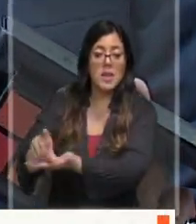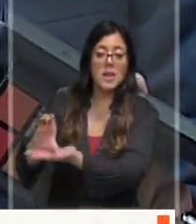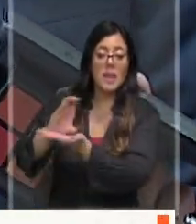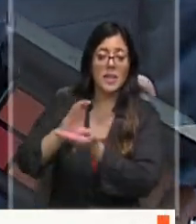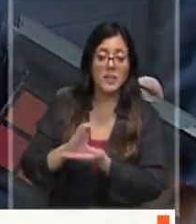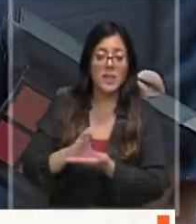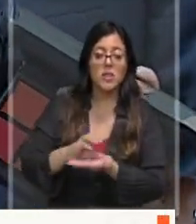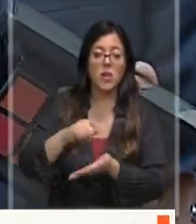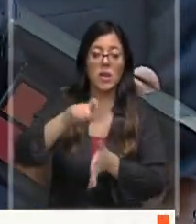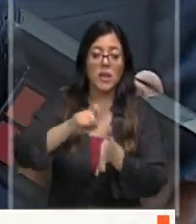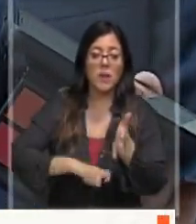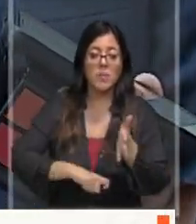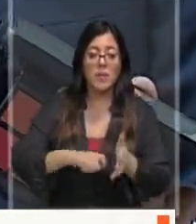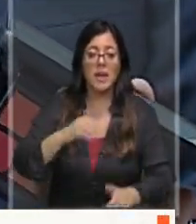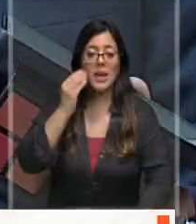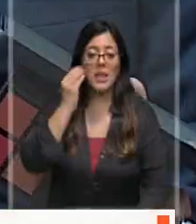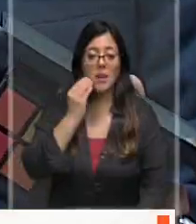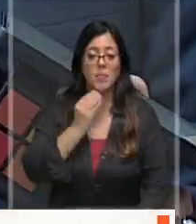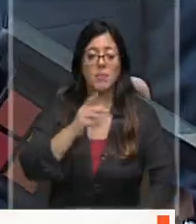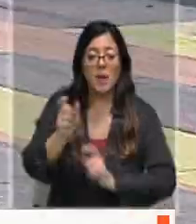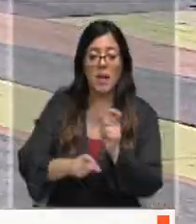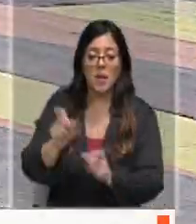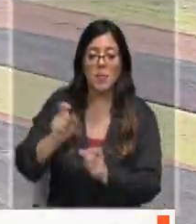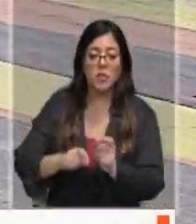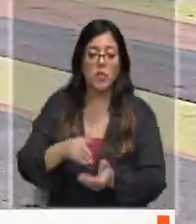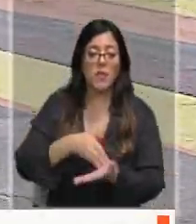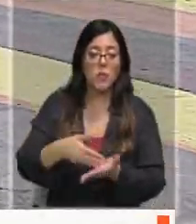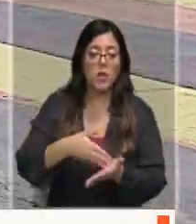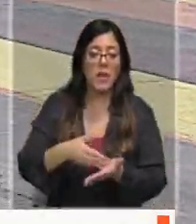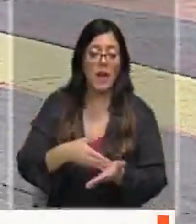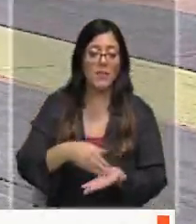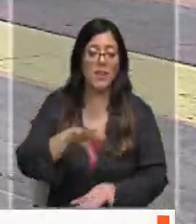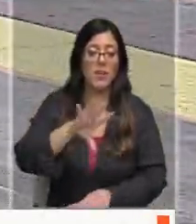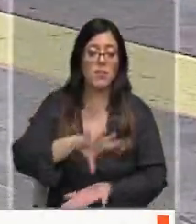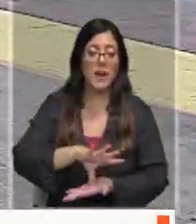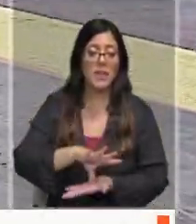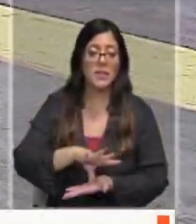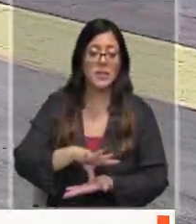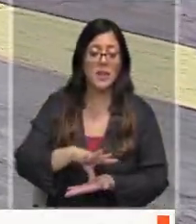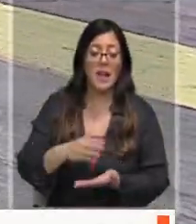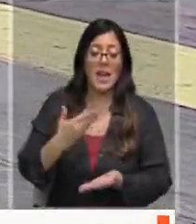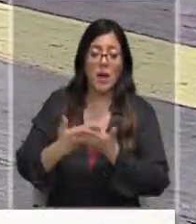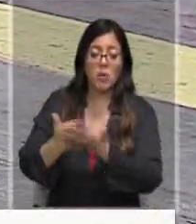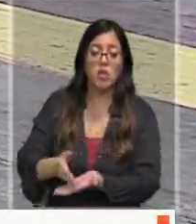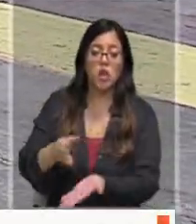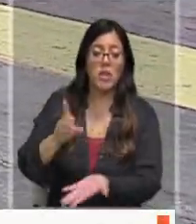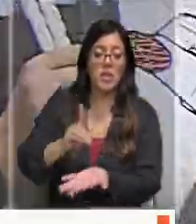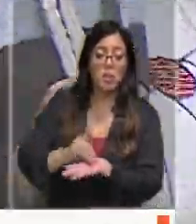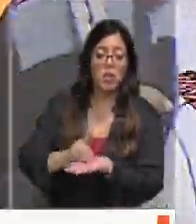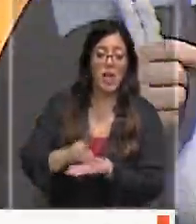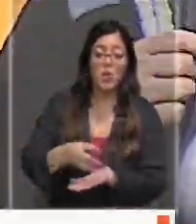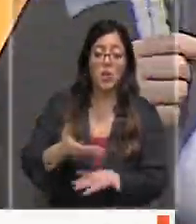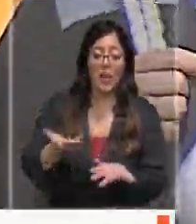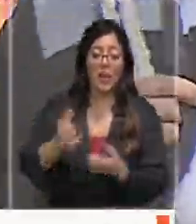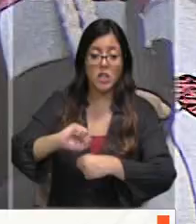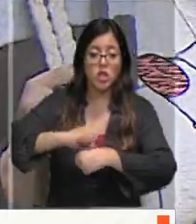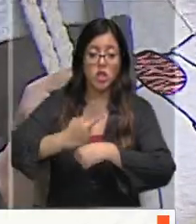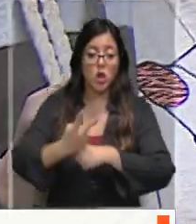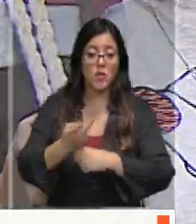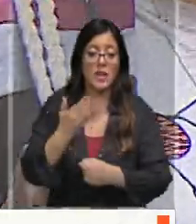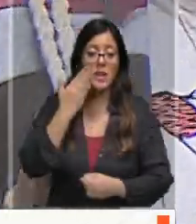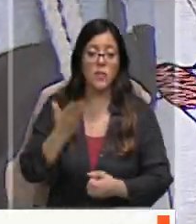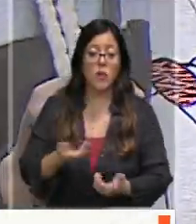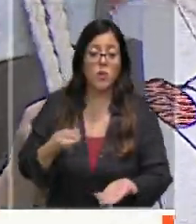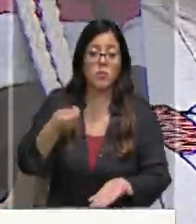de mayo los pensionados más vulnerables de nuestro país. La propuesta de los diputados plantea que el bono invierno duplicado se pague